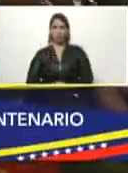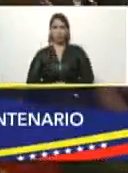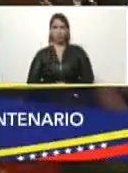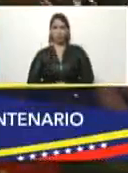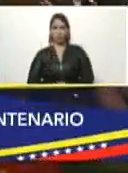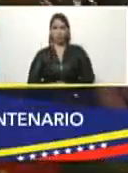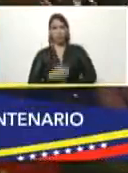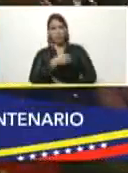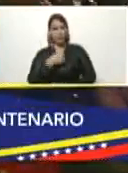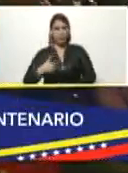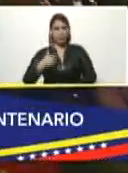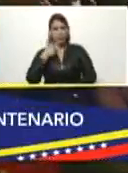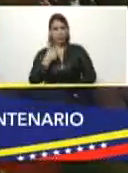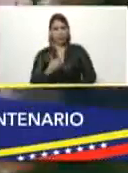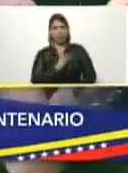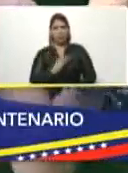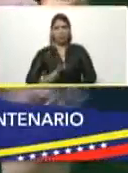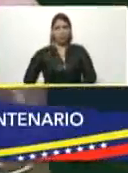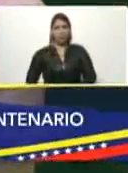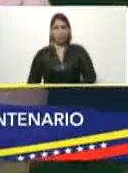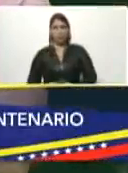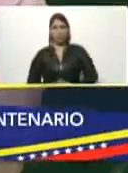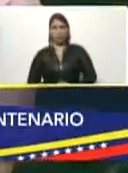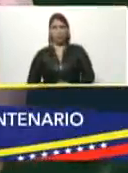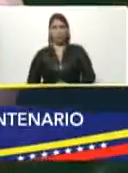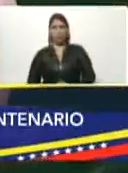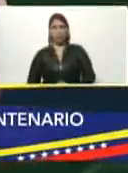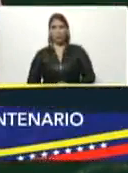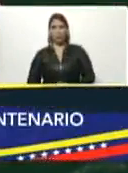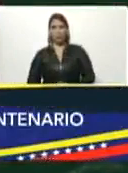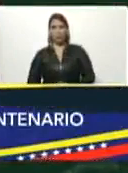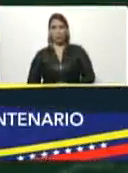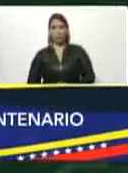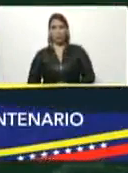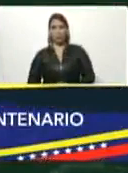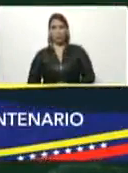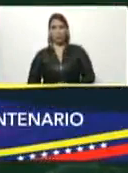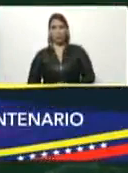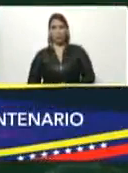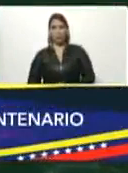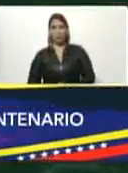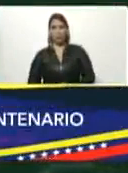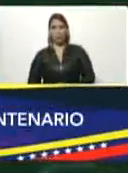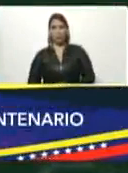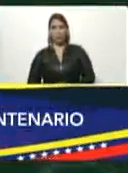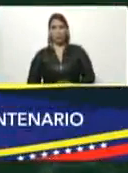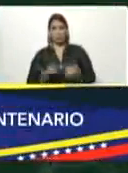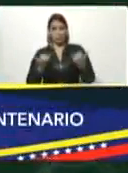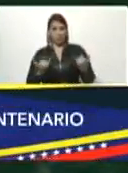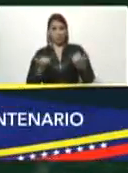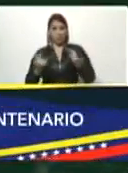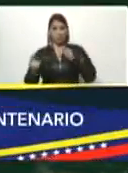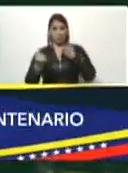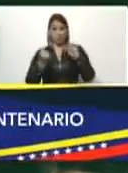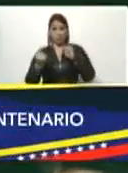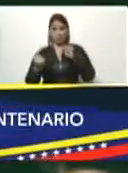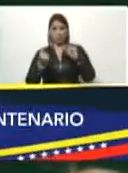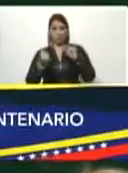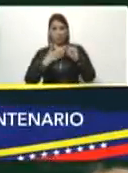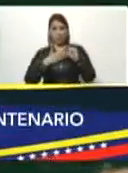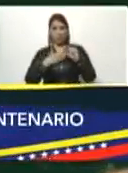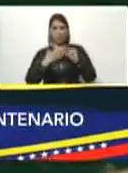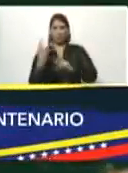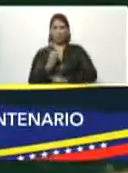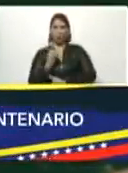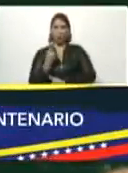Quiero decirle, señor presidente y queridas compañeras y compañeros, que en este coloquio para mí no solamente